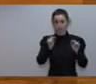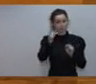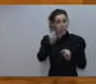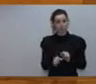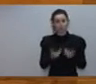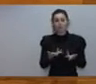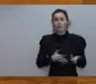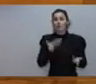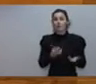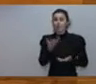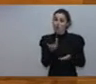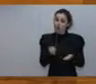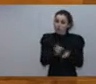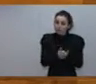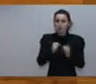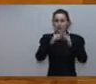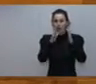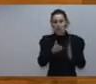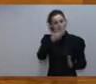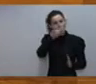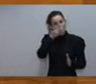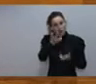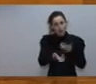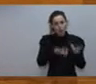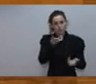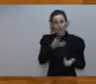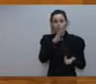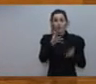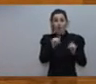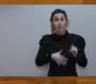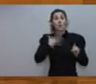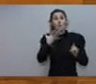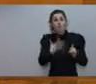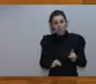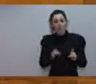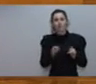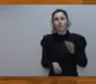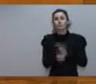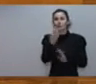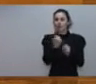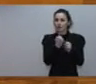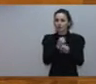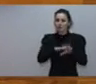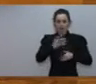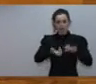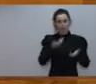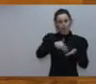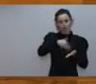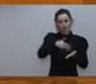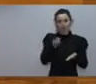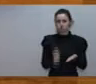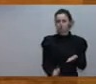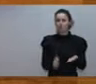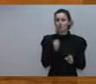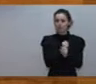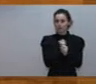la cocina casera en los centros que tengan aún cocinas recuperables, crear puestos de trabajo en base a personal propio y